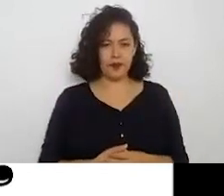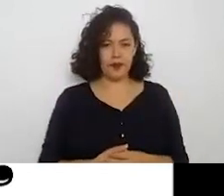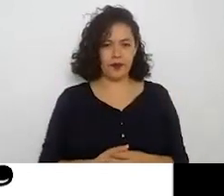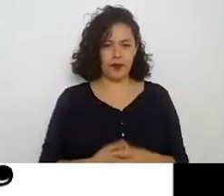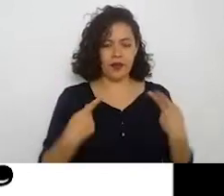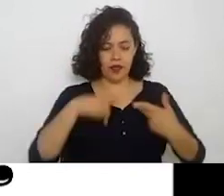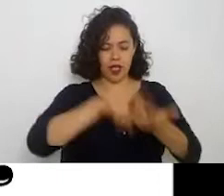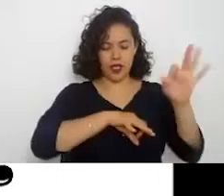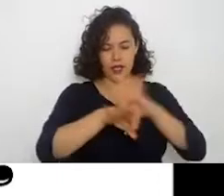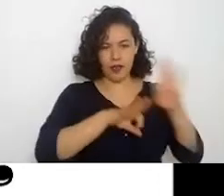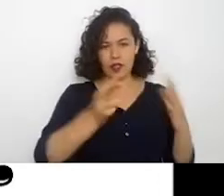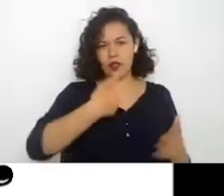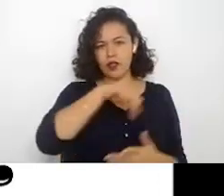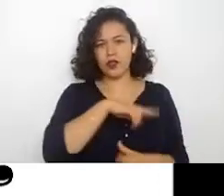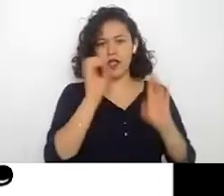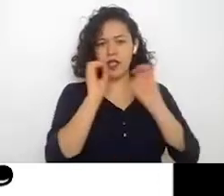adolecemos mucho